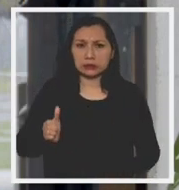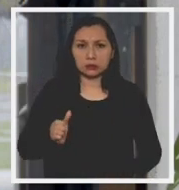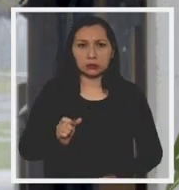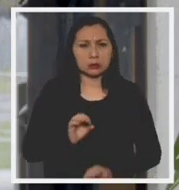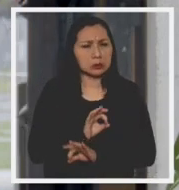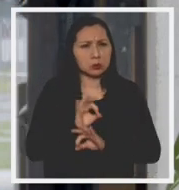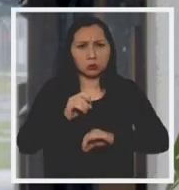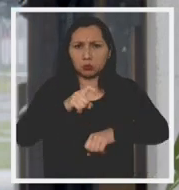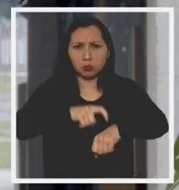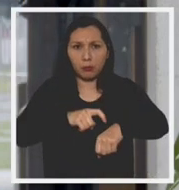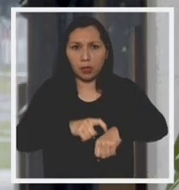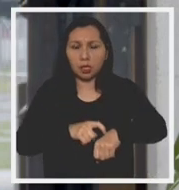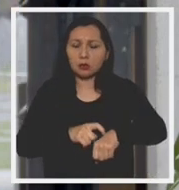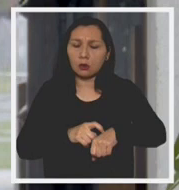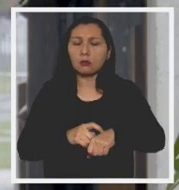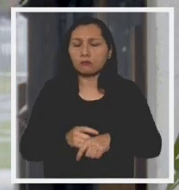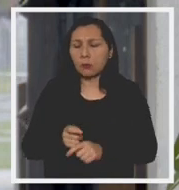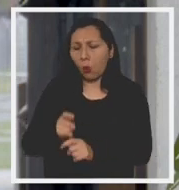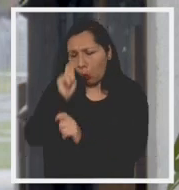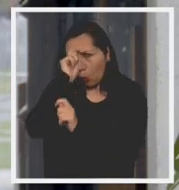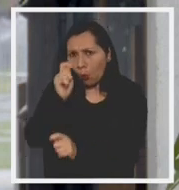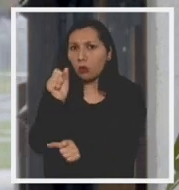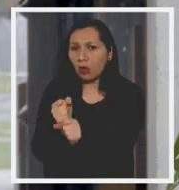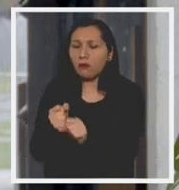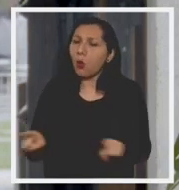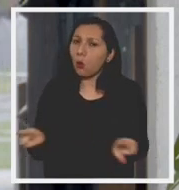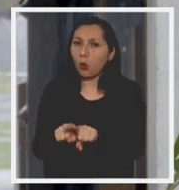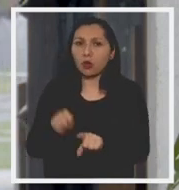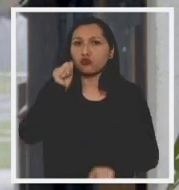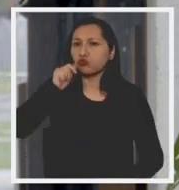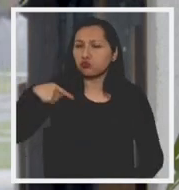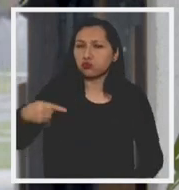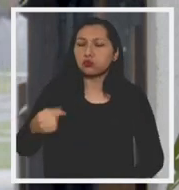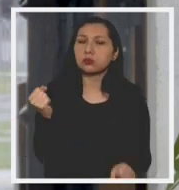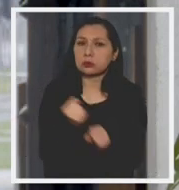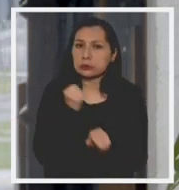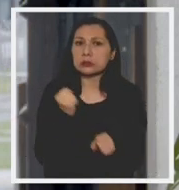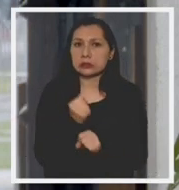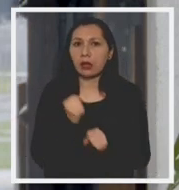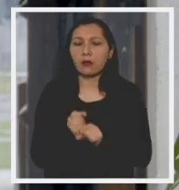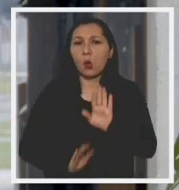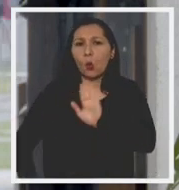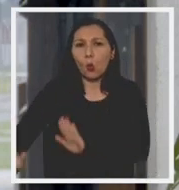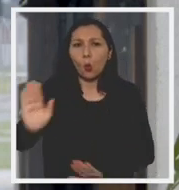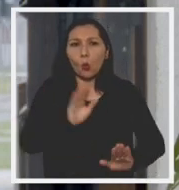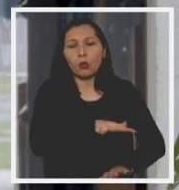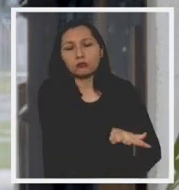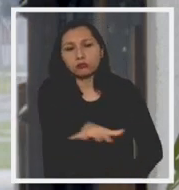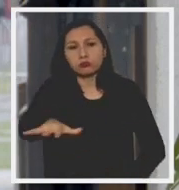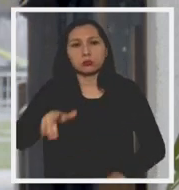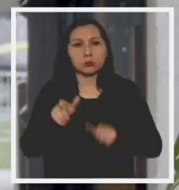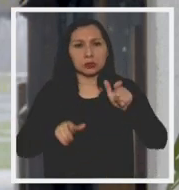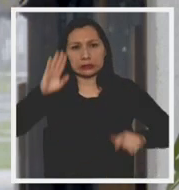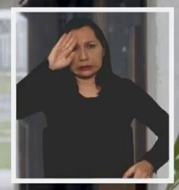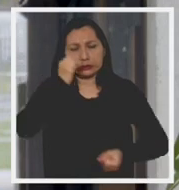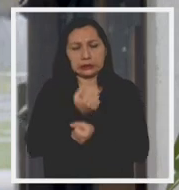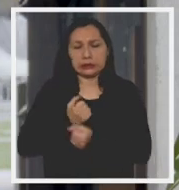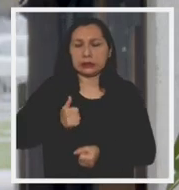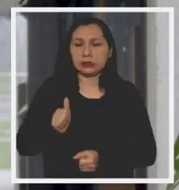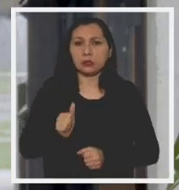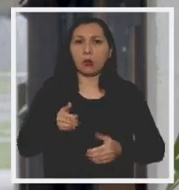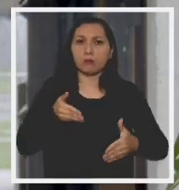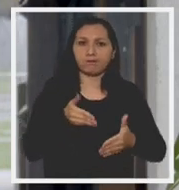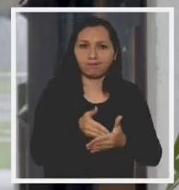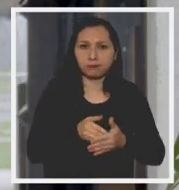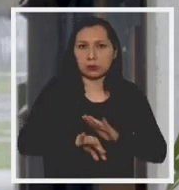un segundo de valorar el trabajo que las policías hacen todos los días para proteger a la población y frenar la